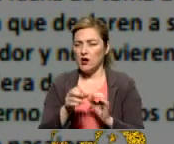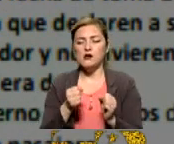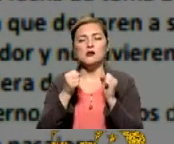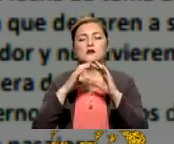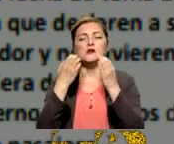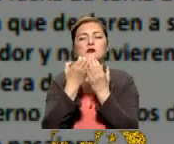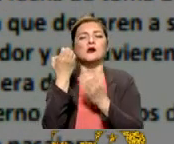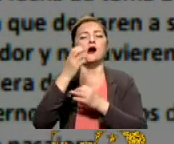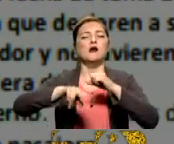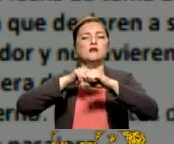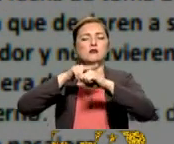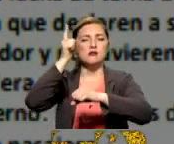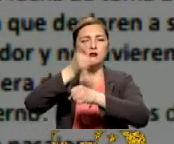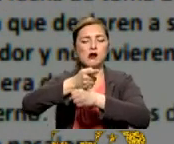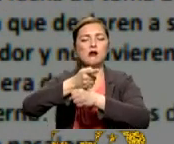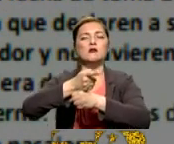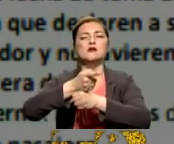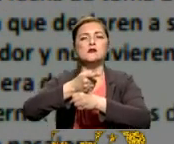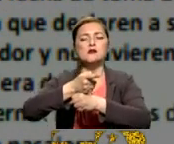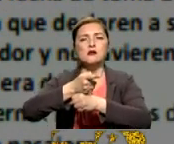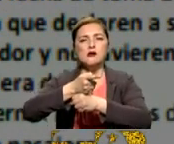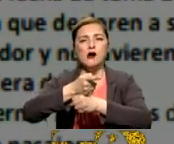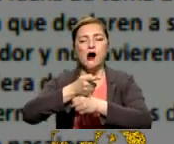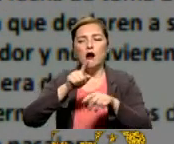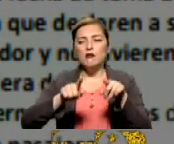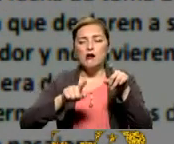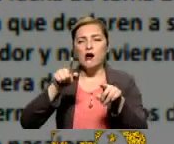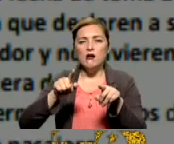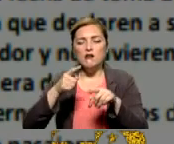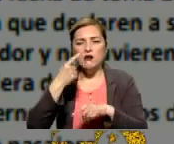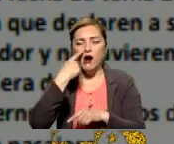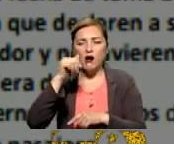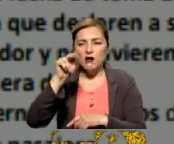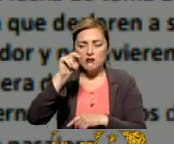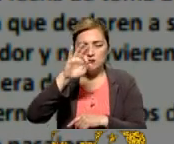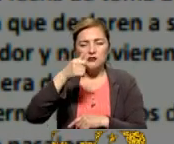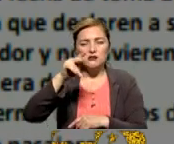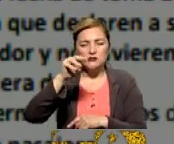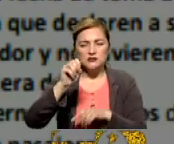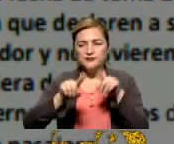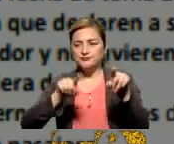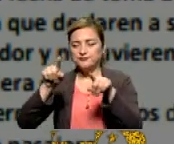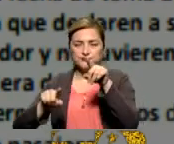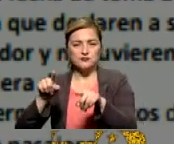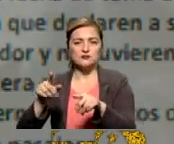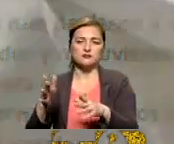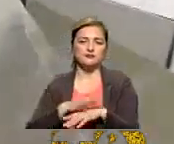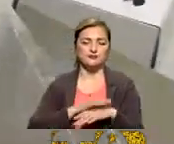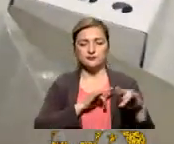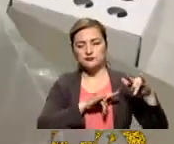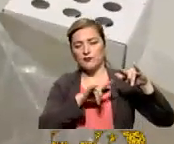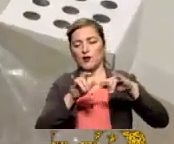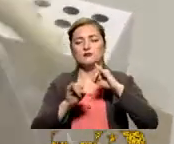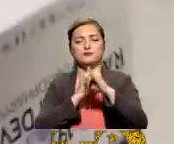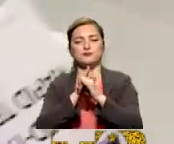COE Nacional dispuso que se realizara de forma aleatoria la prueba de antígeno a los pasajeros en vuelos internacionales de arribo. Según